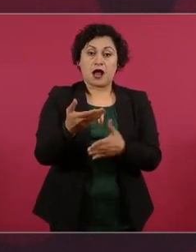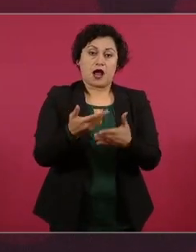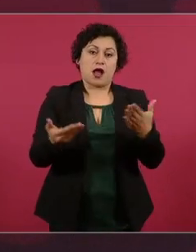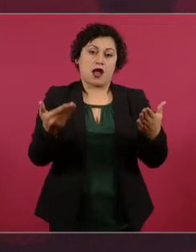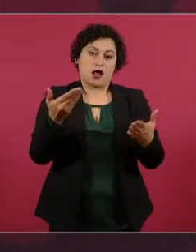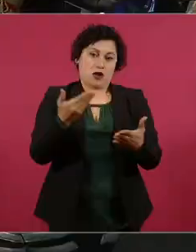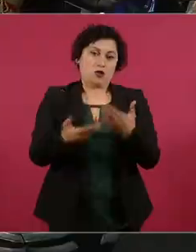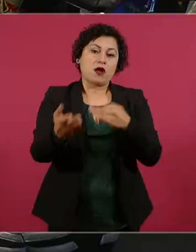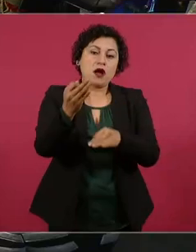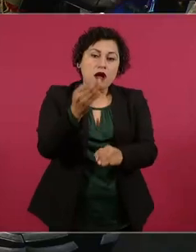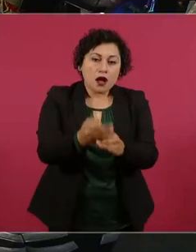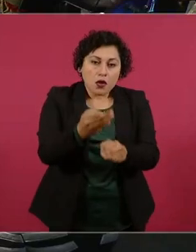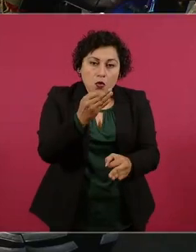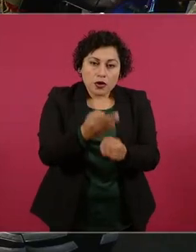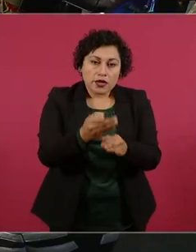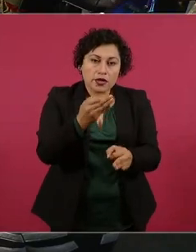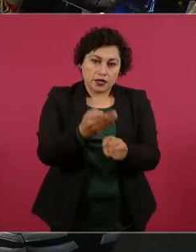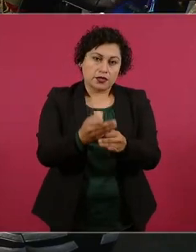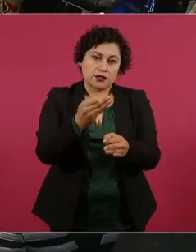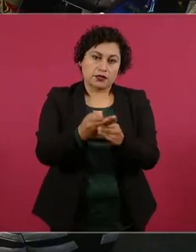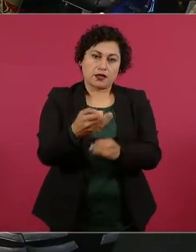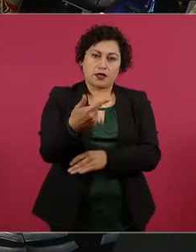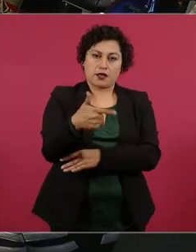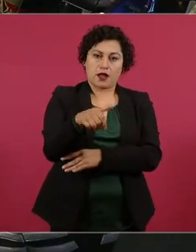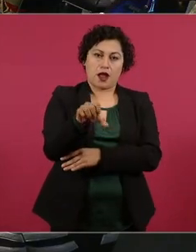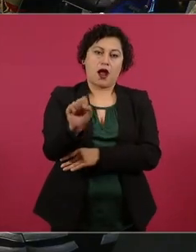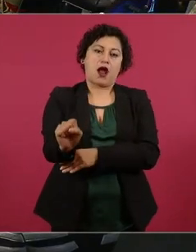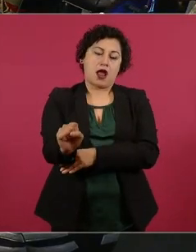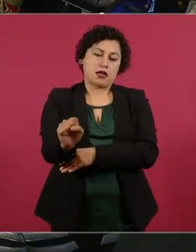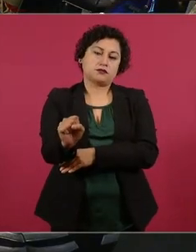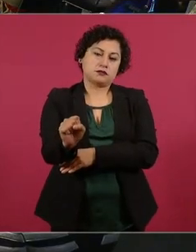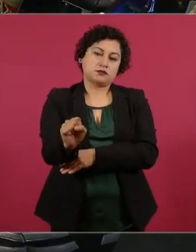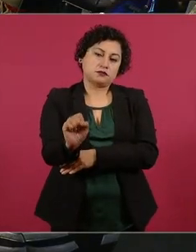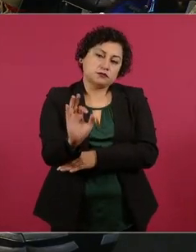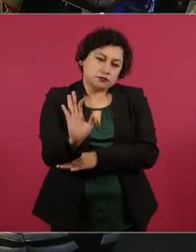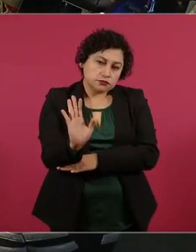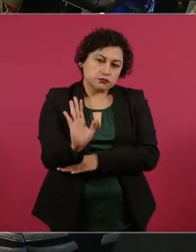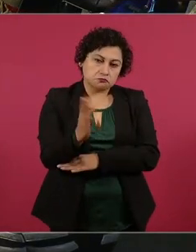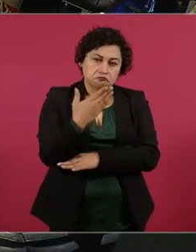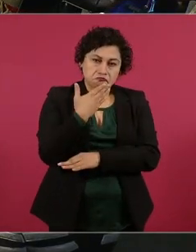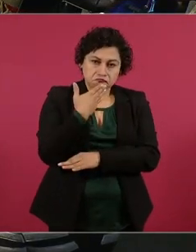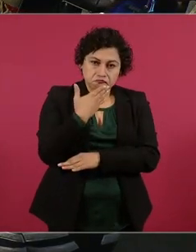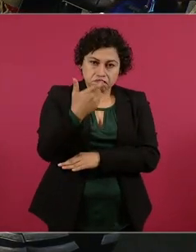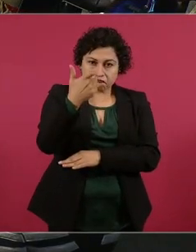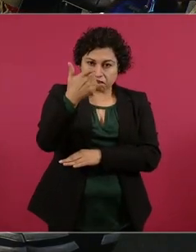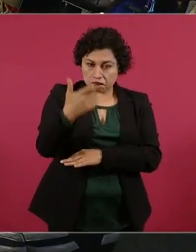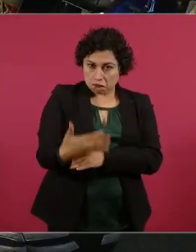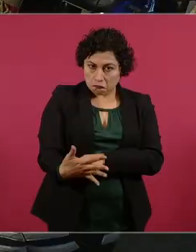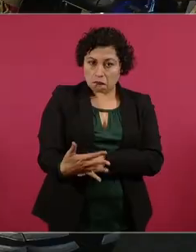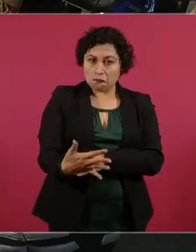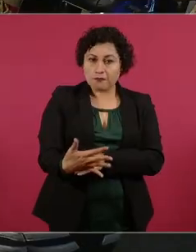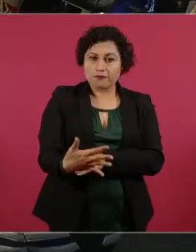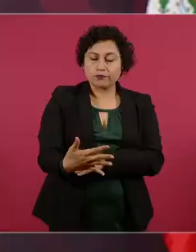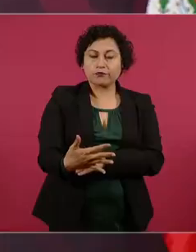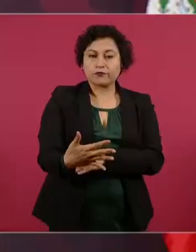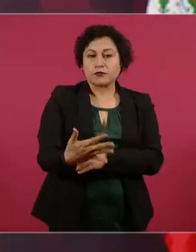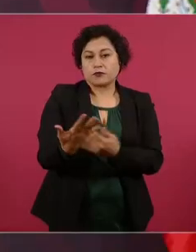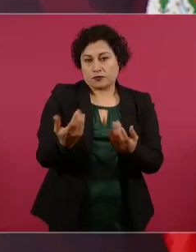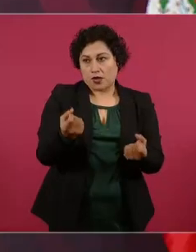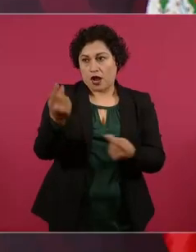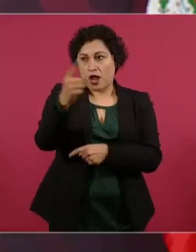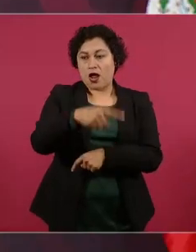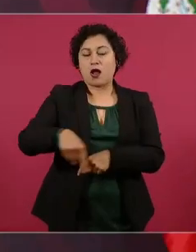muy barato el gas que se necesita para las plantas de producción de